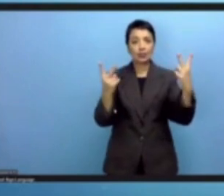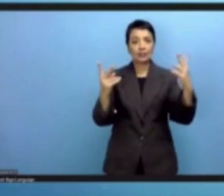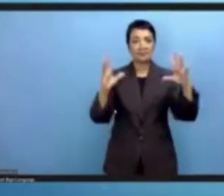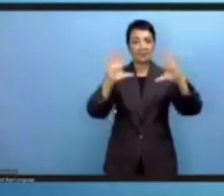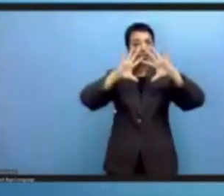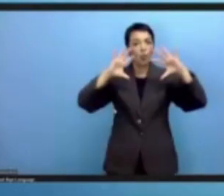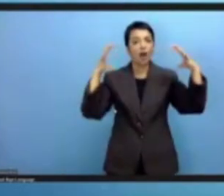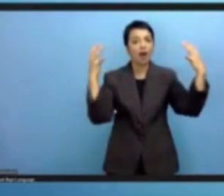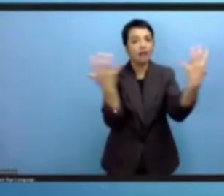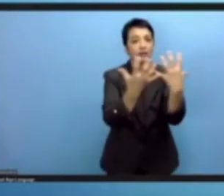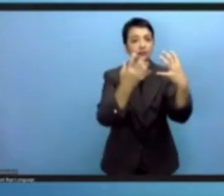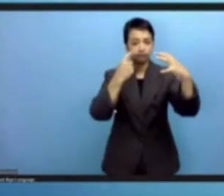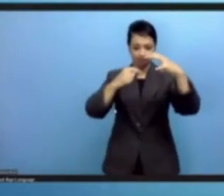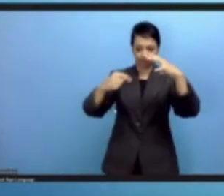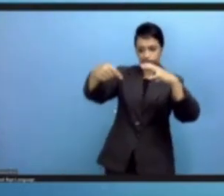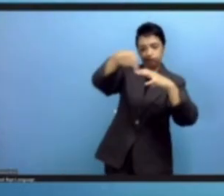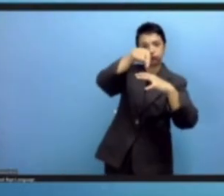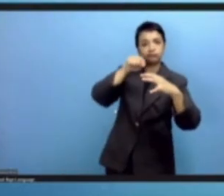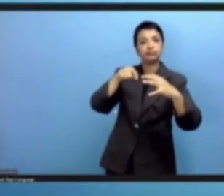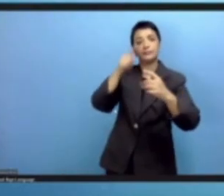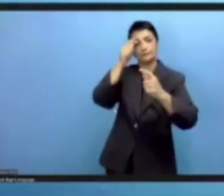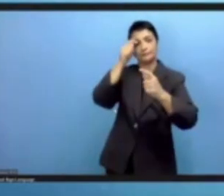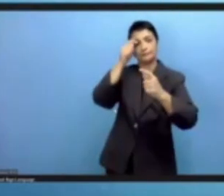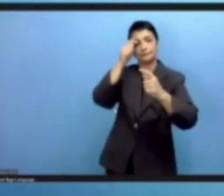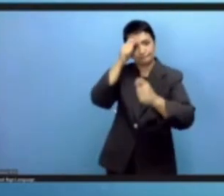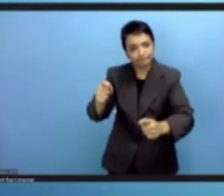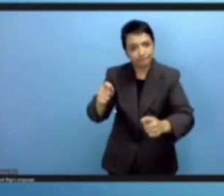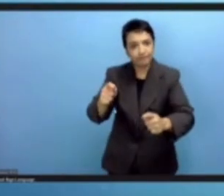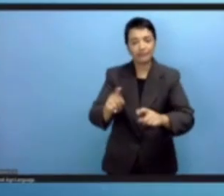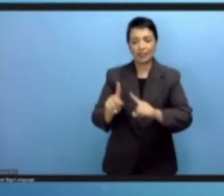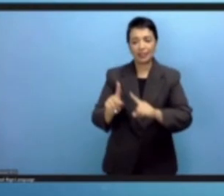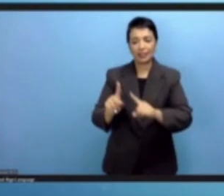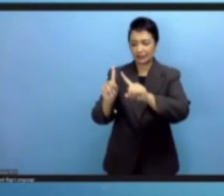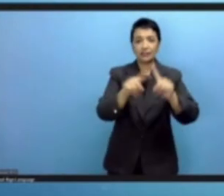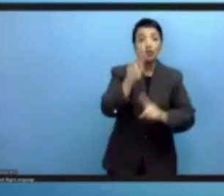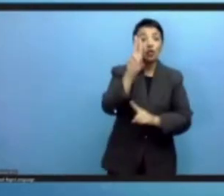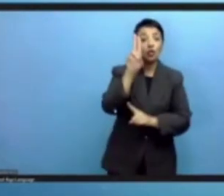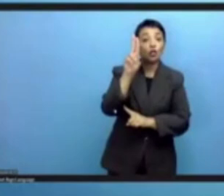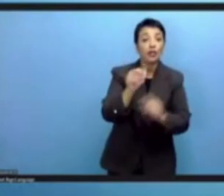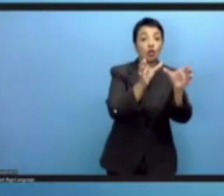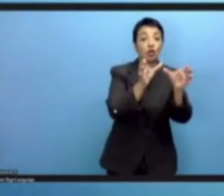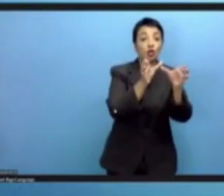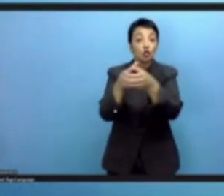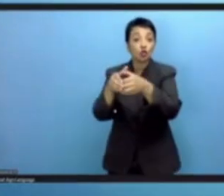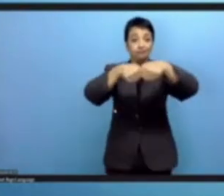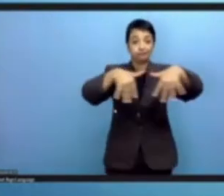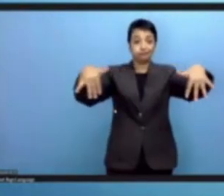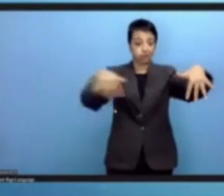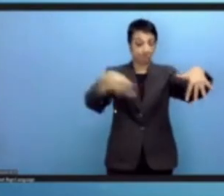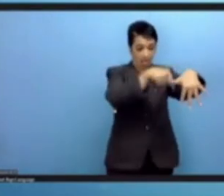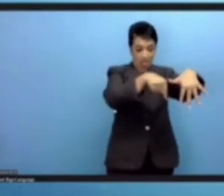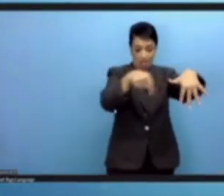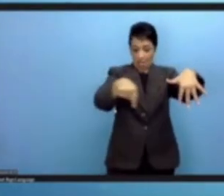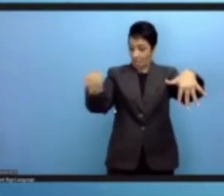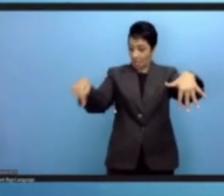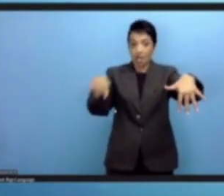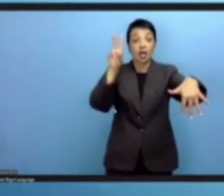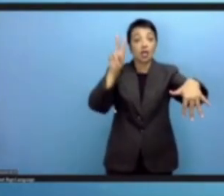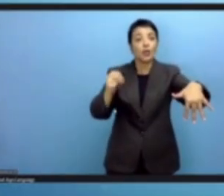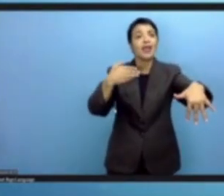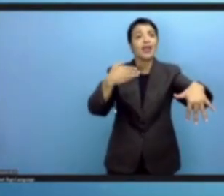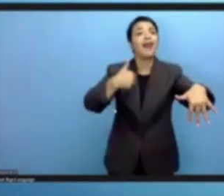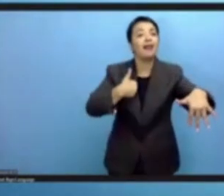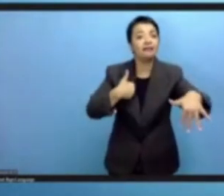ha sido reconocida universalmente hoy en día todos los organismos de las Naciones Unidas tienen